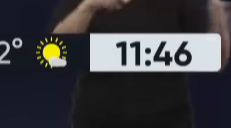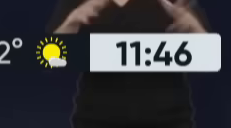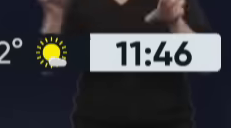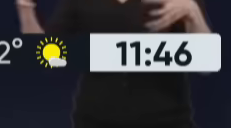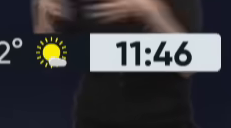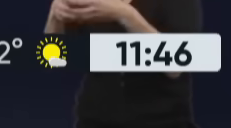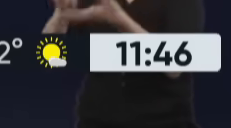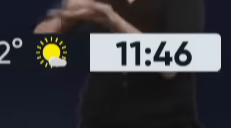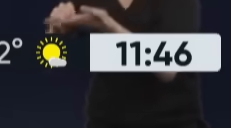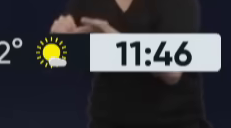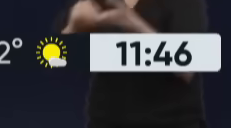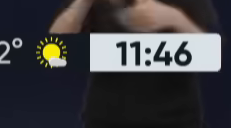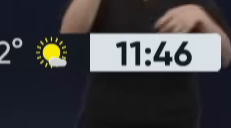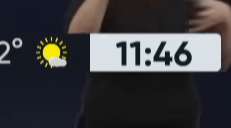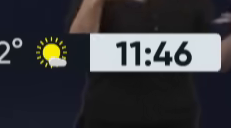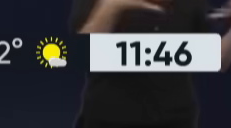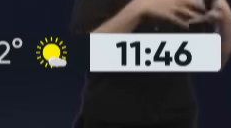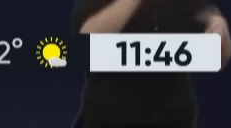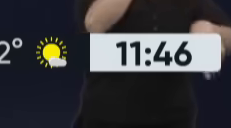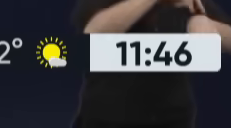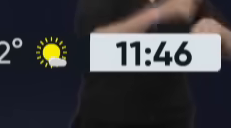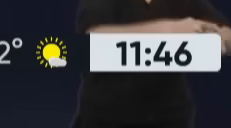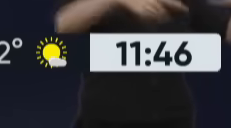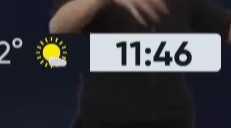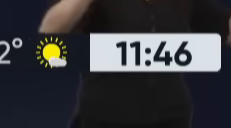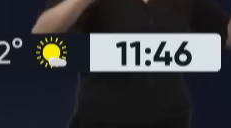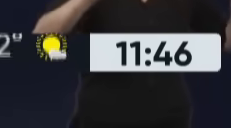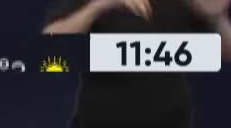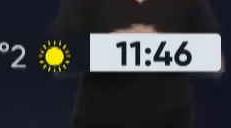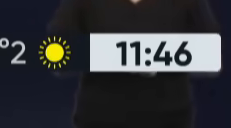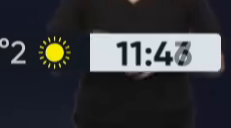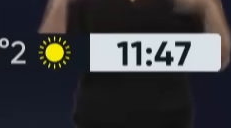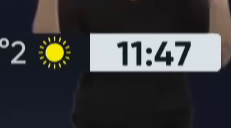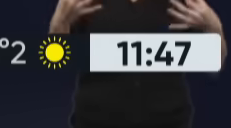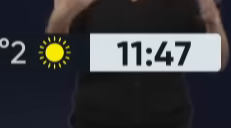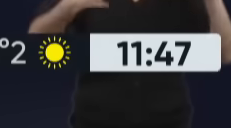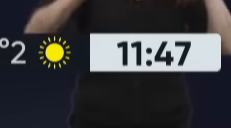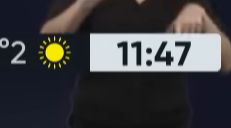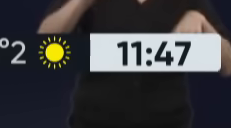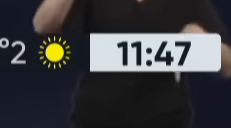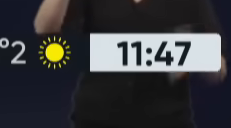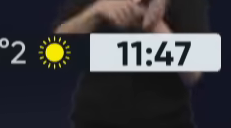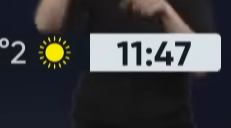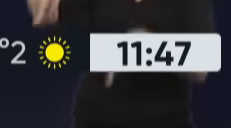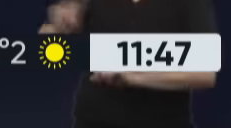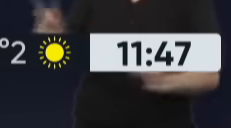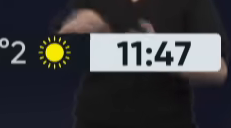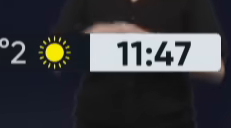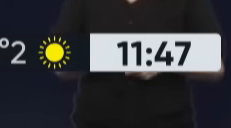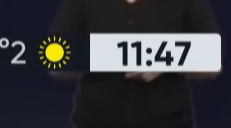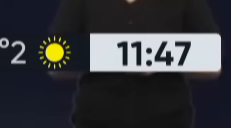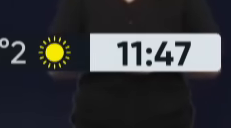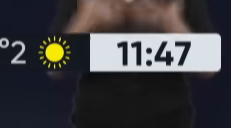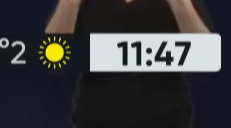al hospital. Si tuvieses la misma proporción, de hecho, no necesitas calculadora para darte cuenta